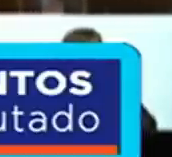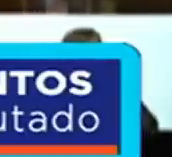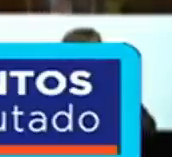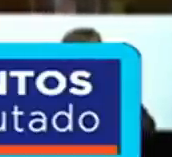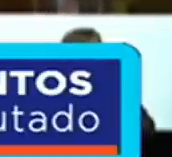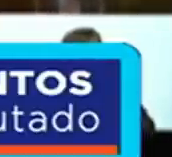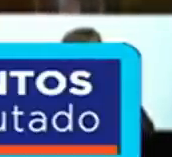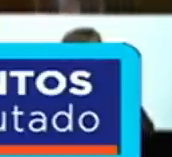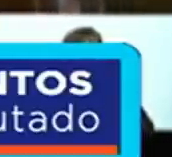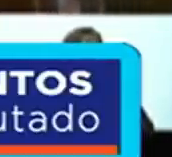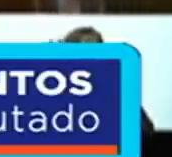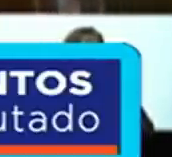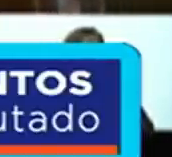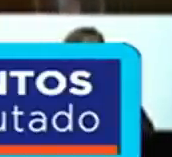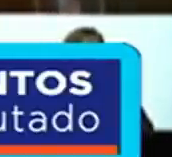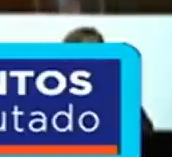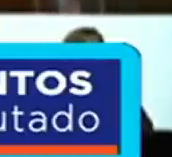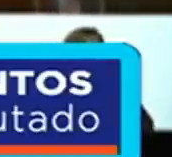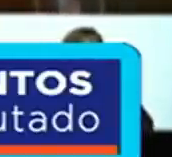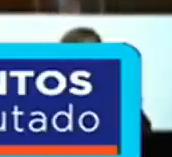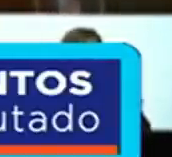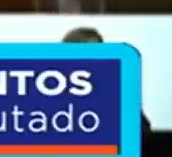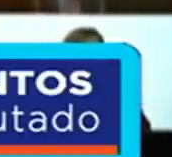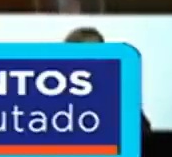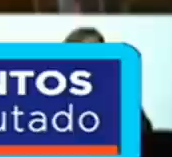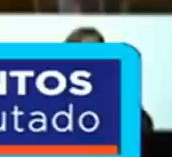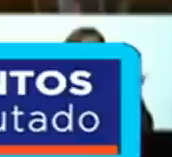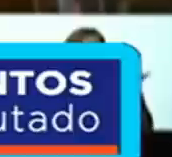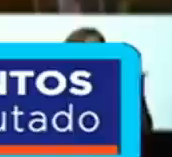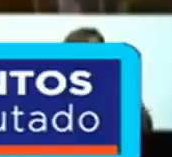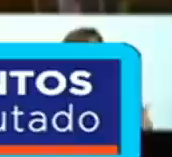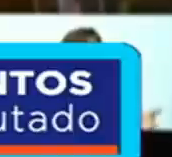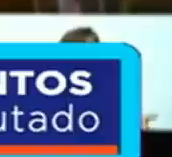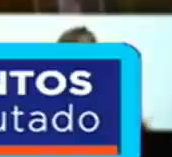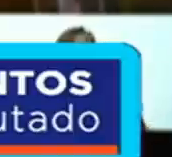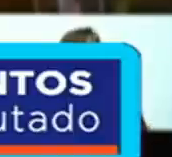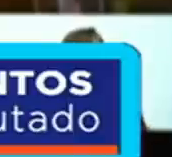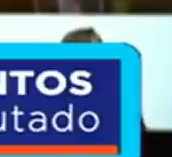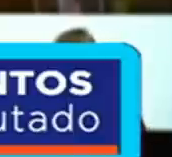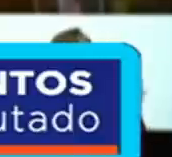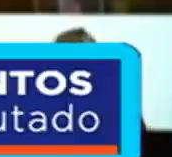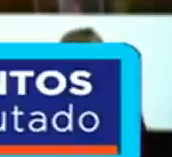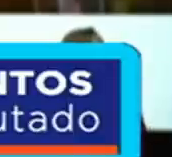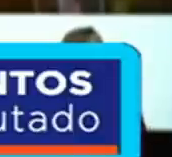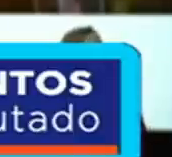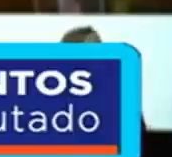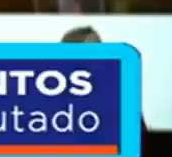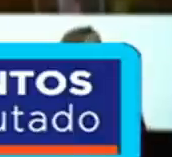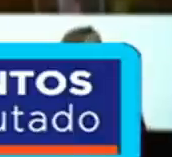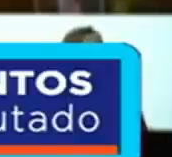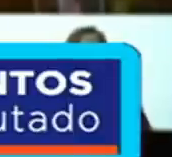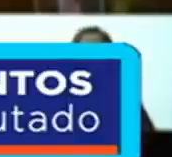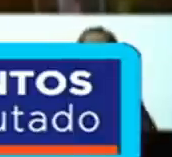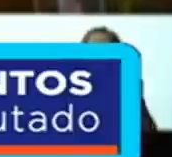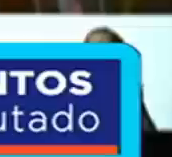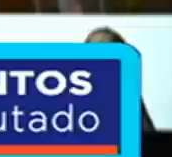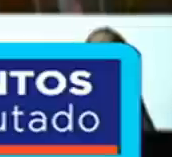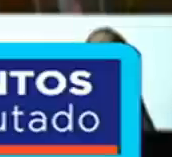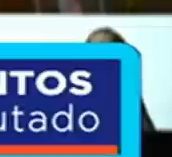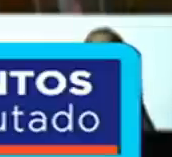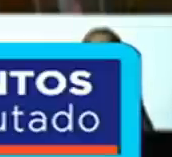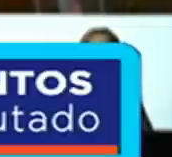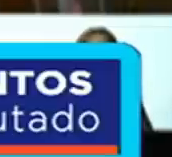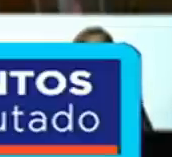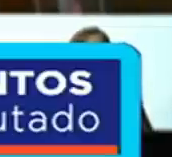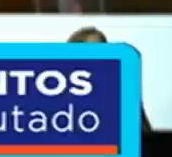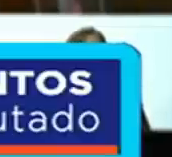Oficiales que demostraron su honestidad durante toda su carrera. Muestra de esto es